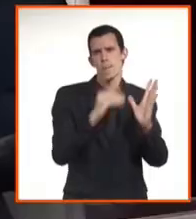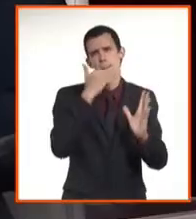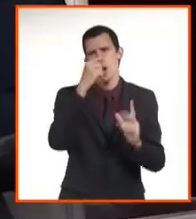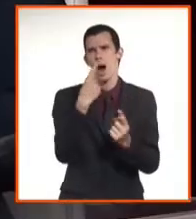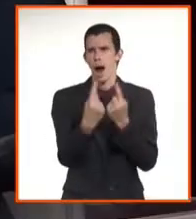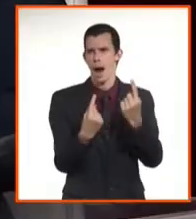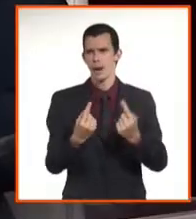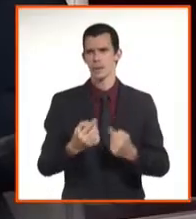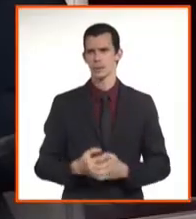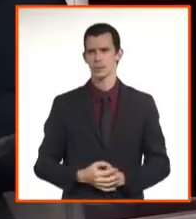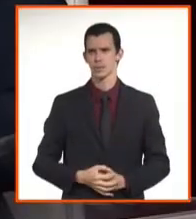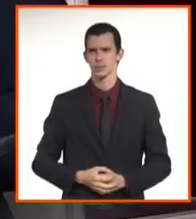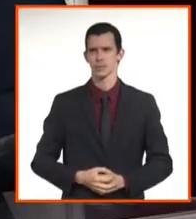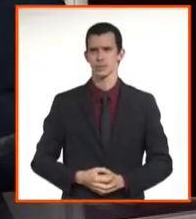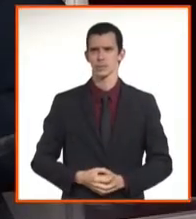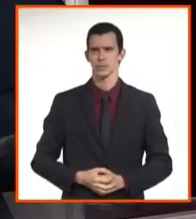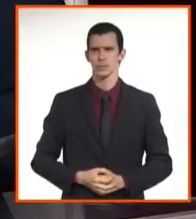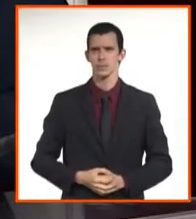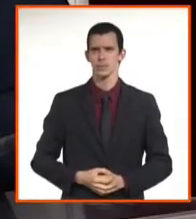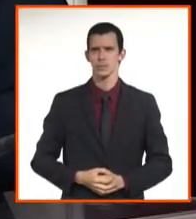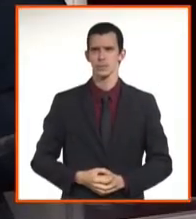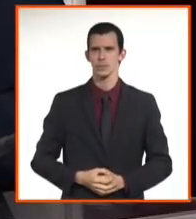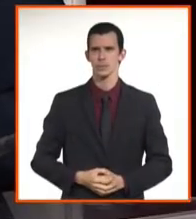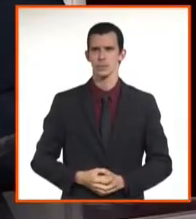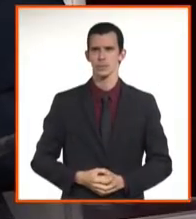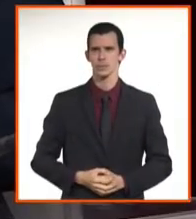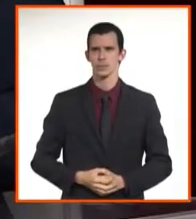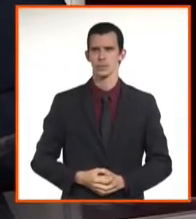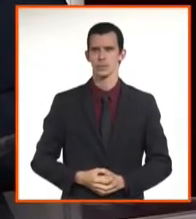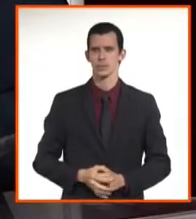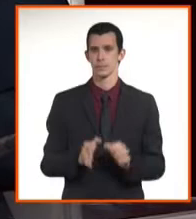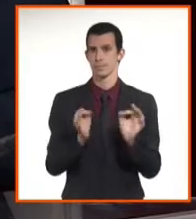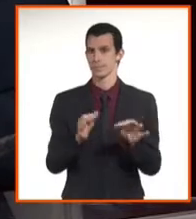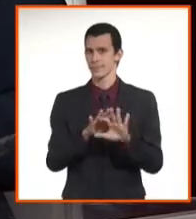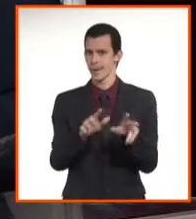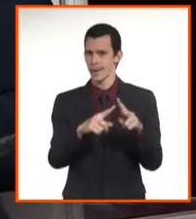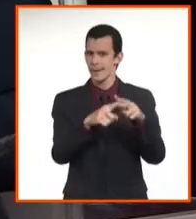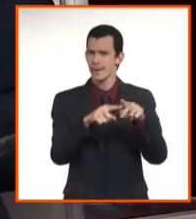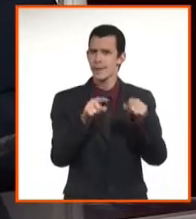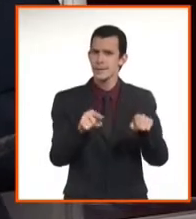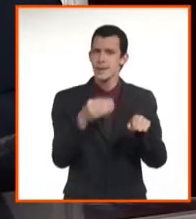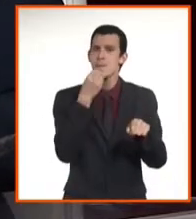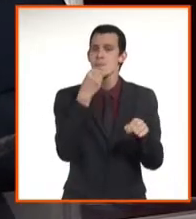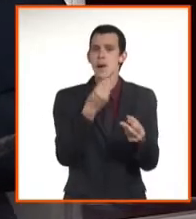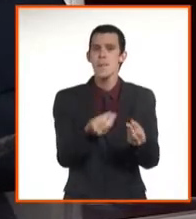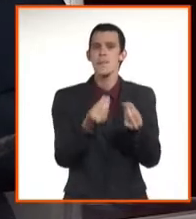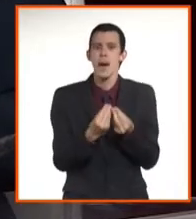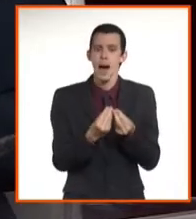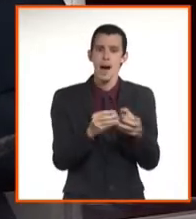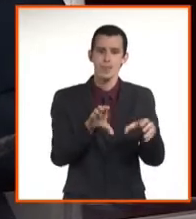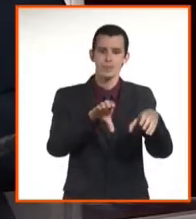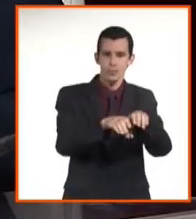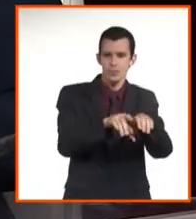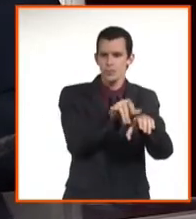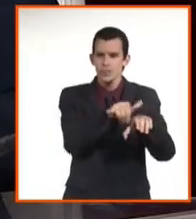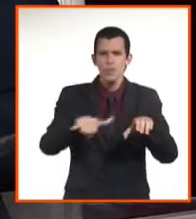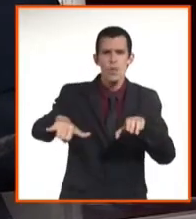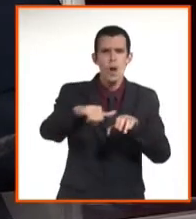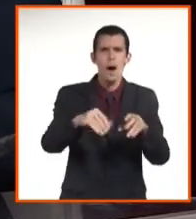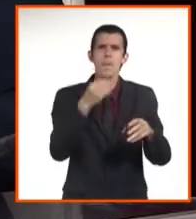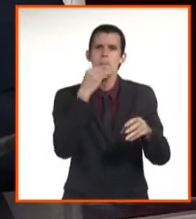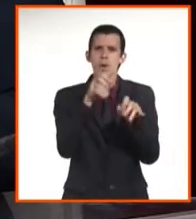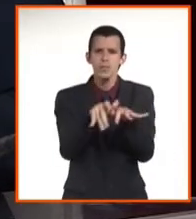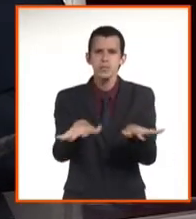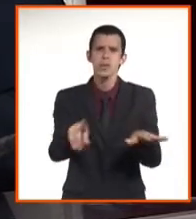y eso va a permitir que la disponibilidad de la generación térmica se mantenga en el orden de los 1.200 megawatts,